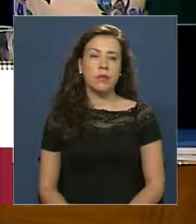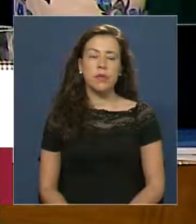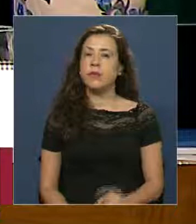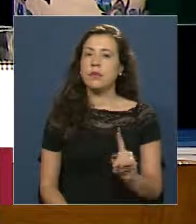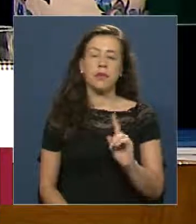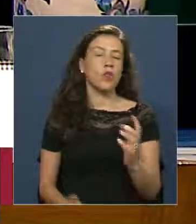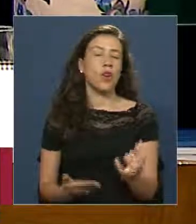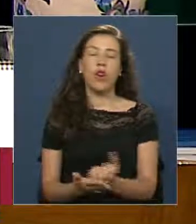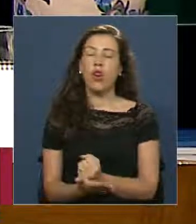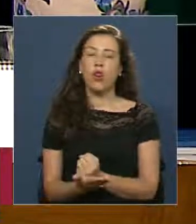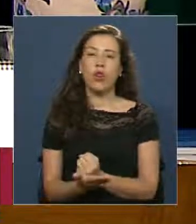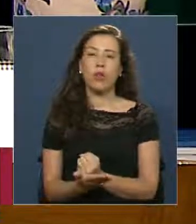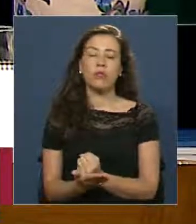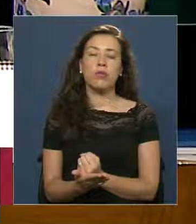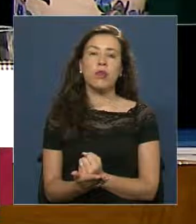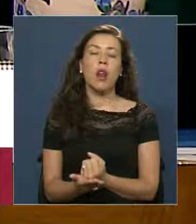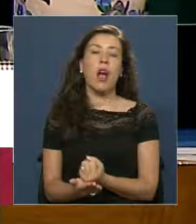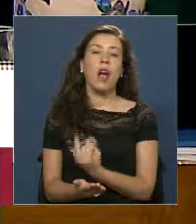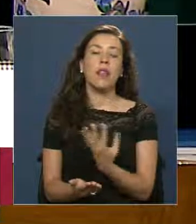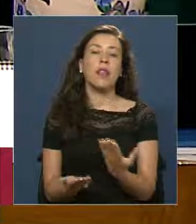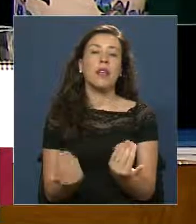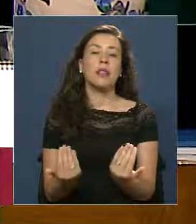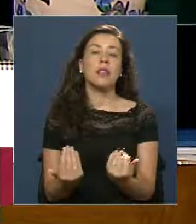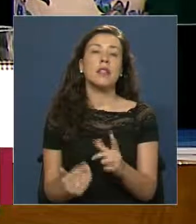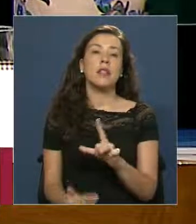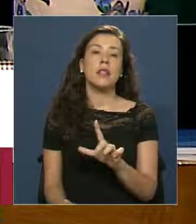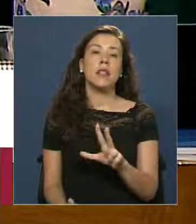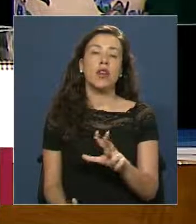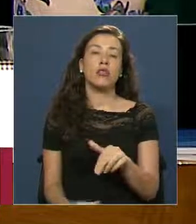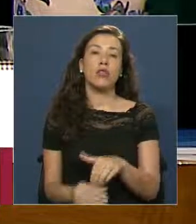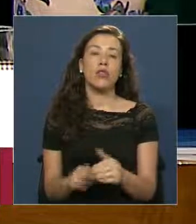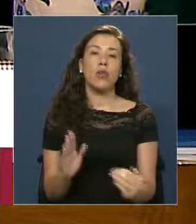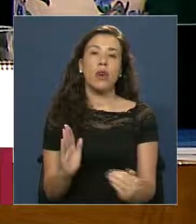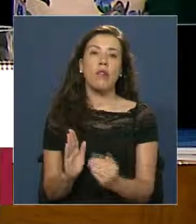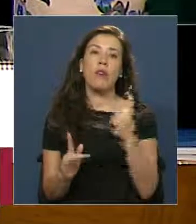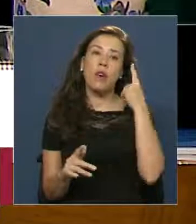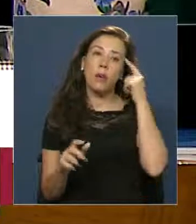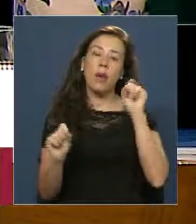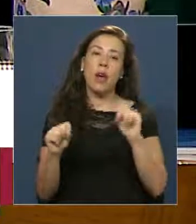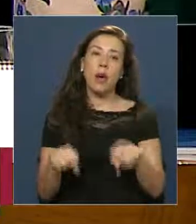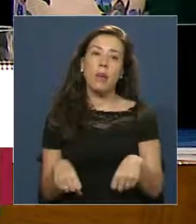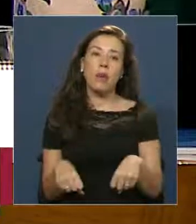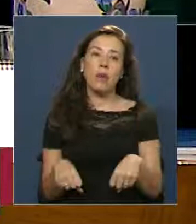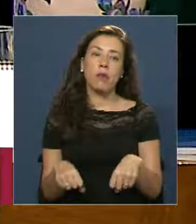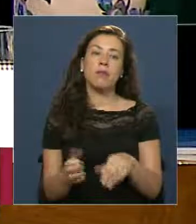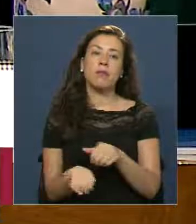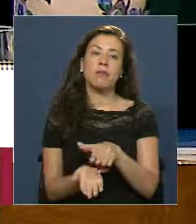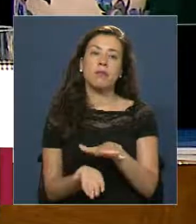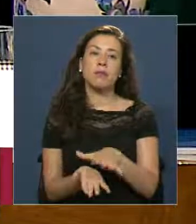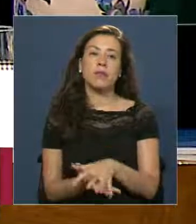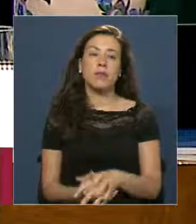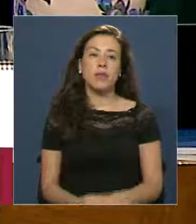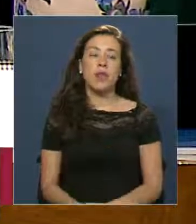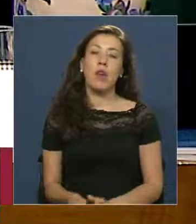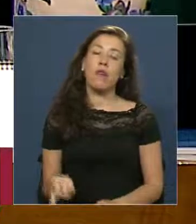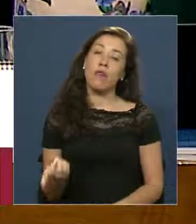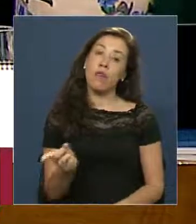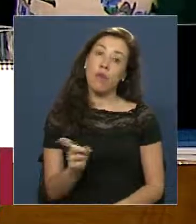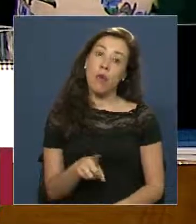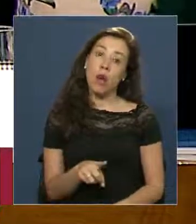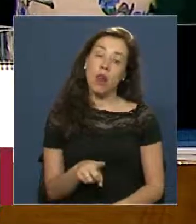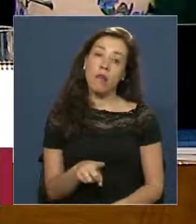No tenemos el quórum requerido, que son de 78 votos favorables para ser aprobado y por lo tanto se rechaza. Y vuelve